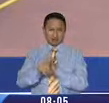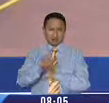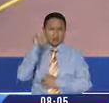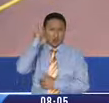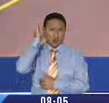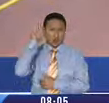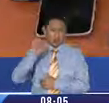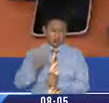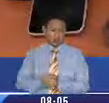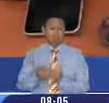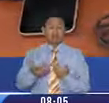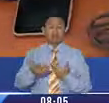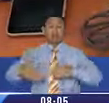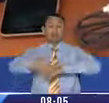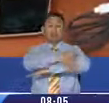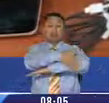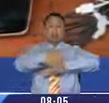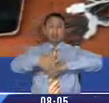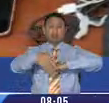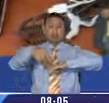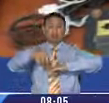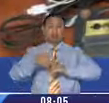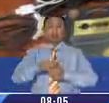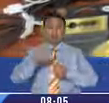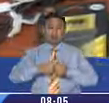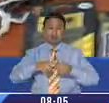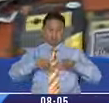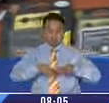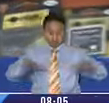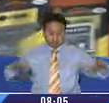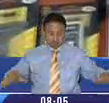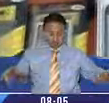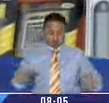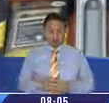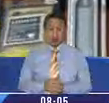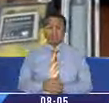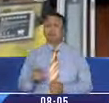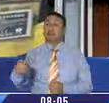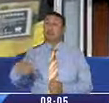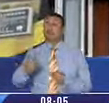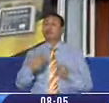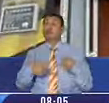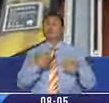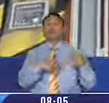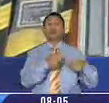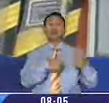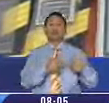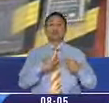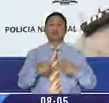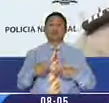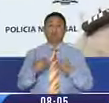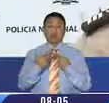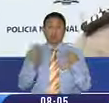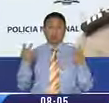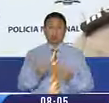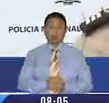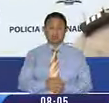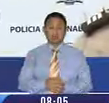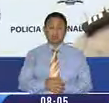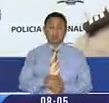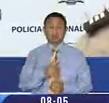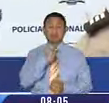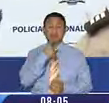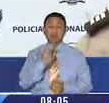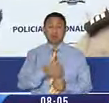habría decidido ubicarse en una calle transitada de la ciudad y de manera informal comercializar los objetos en el espacio público. Supo manifestar es de